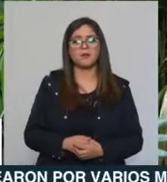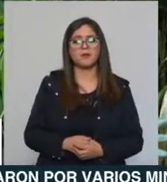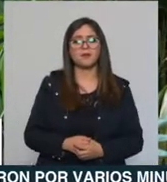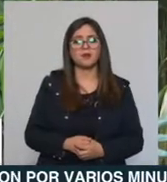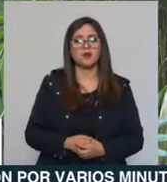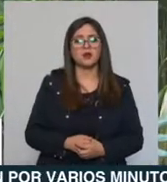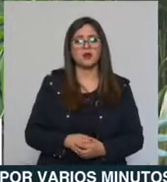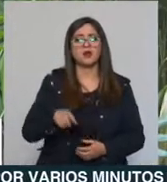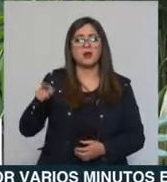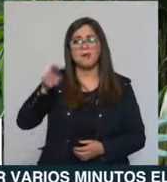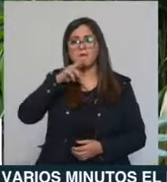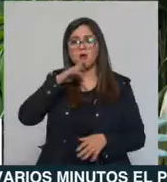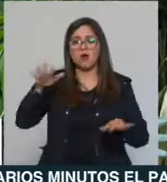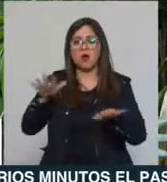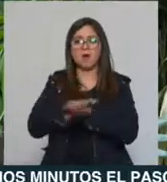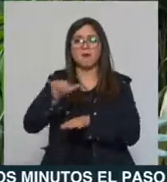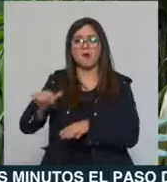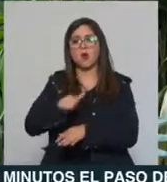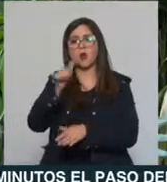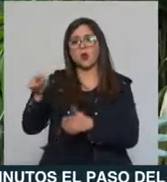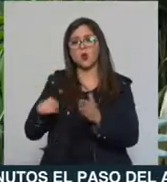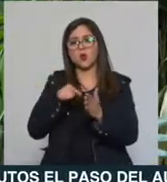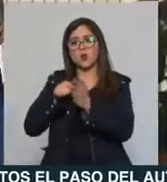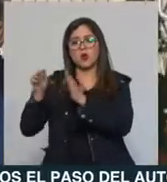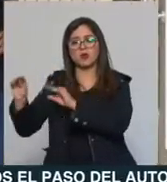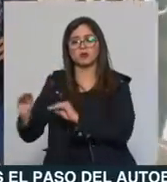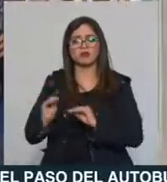ubiquen en otro espacio, en otro lugar, no en esta